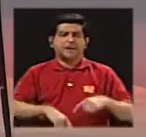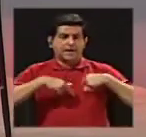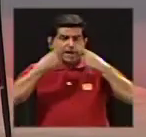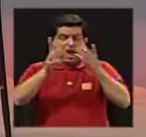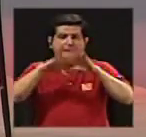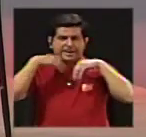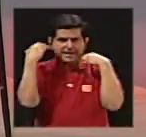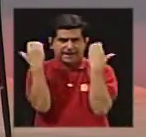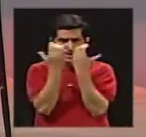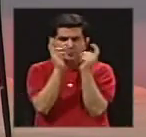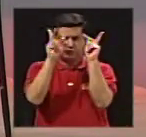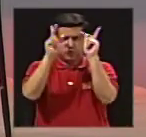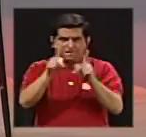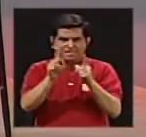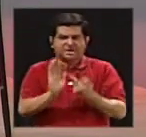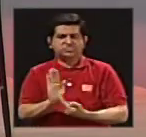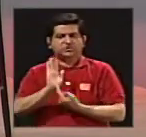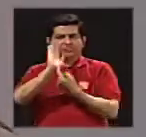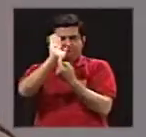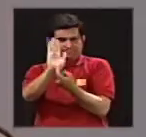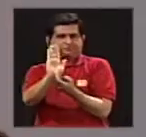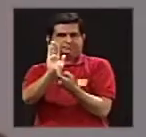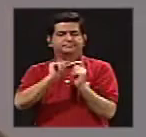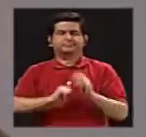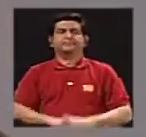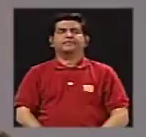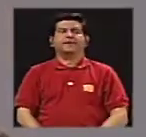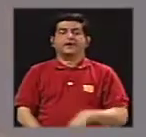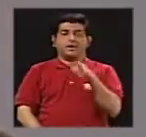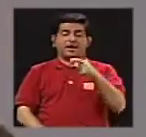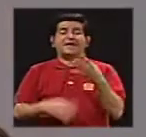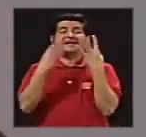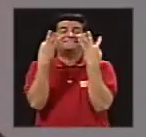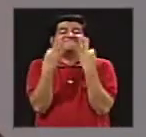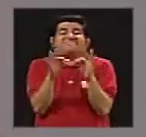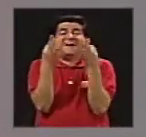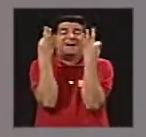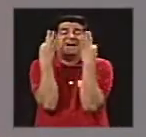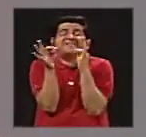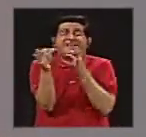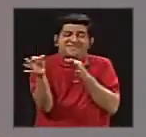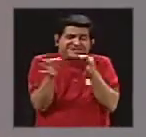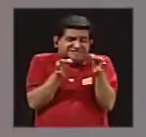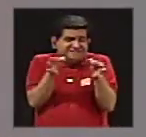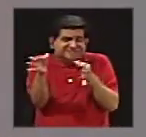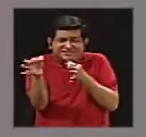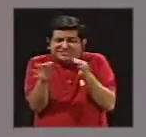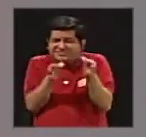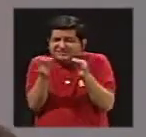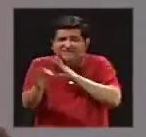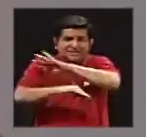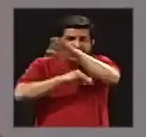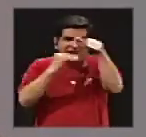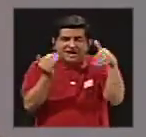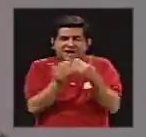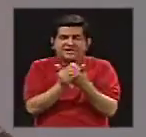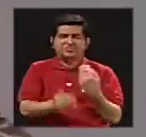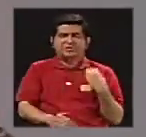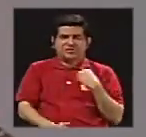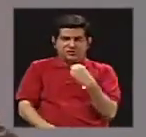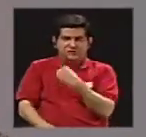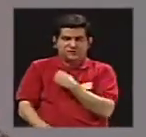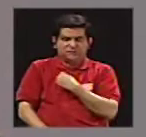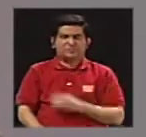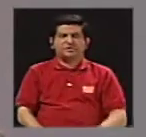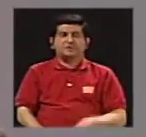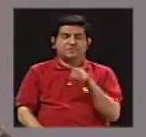comisión la persona que la presente va a tratar de explicarle a al resto de los congresistas la importancia